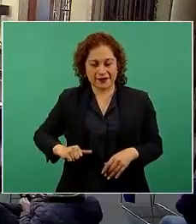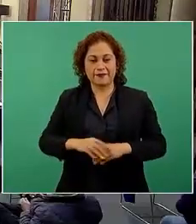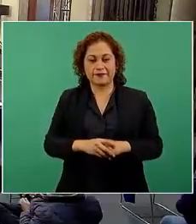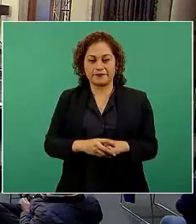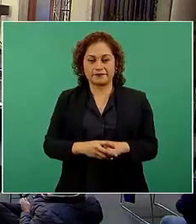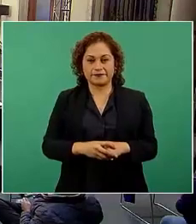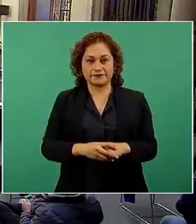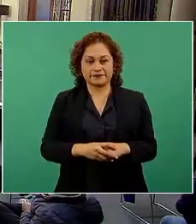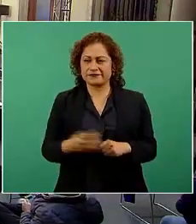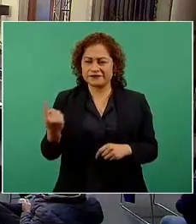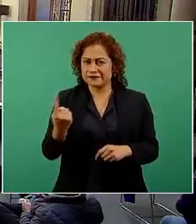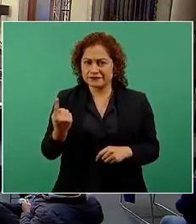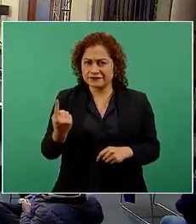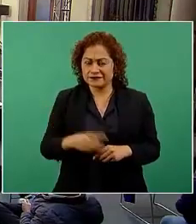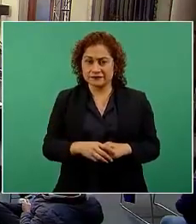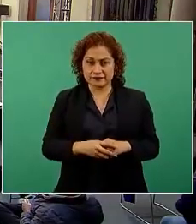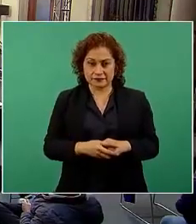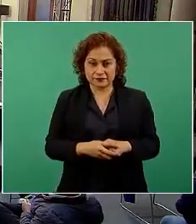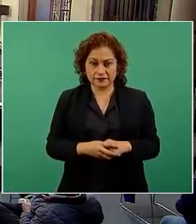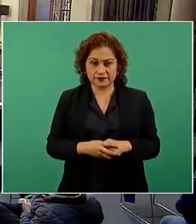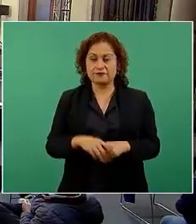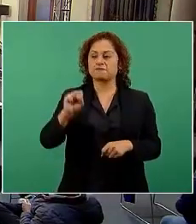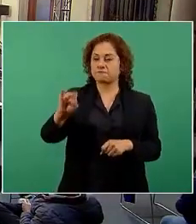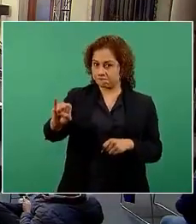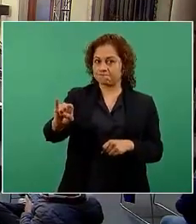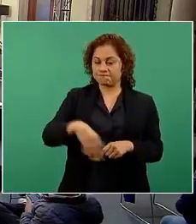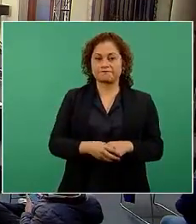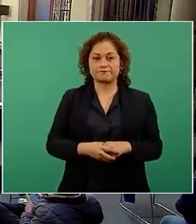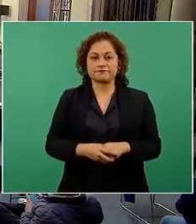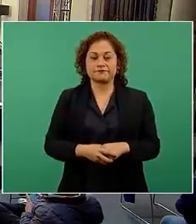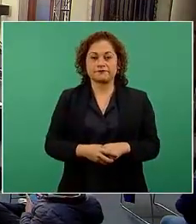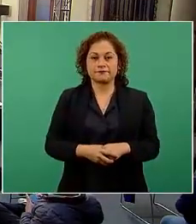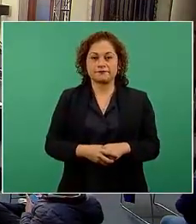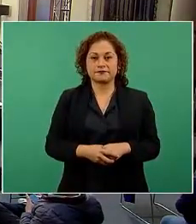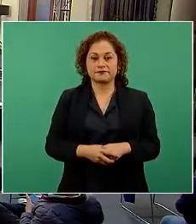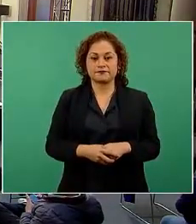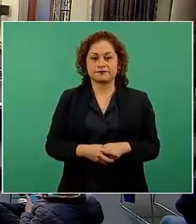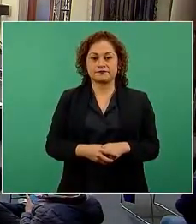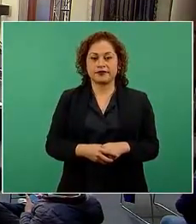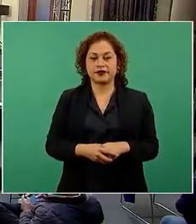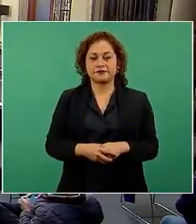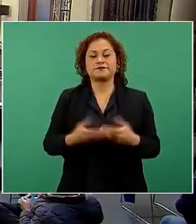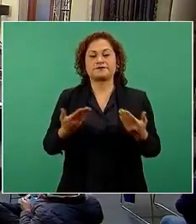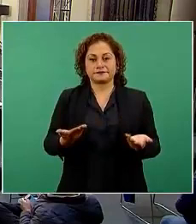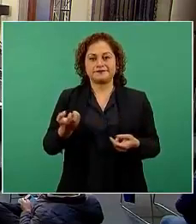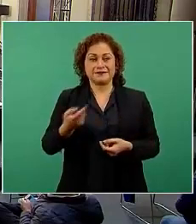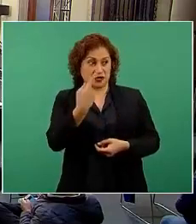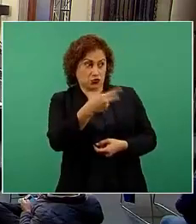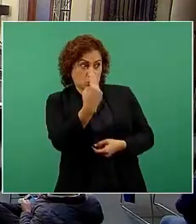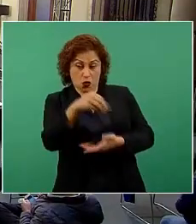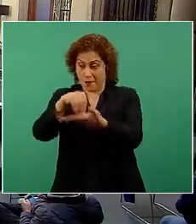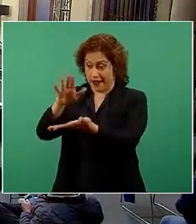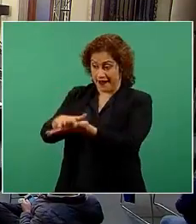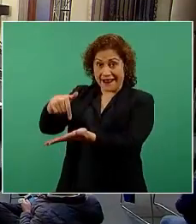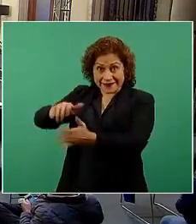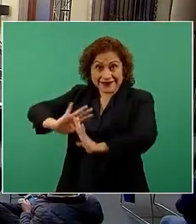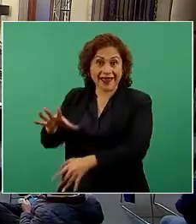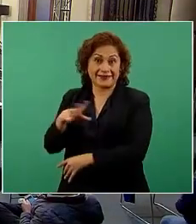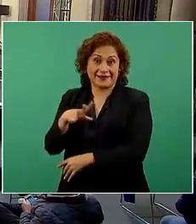¿Y mande? Sí. Entonces, ya estaban hasta el nombre de ella, pero si votaban por